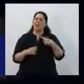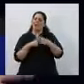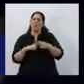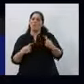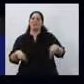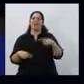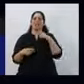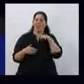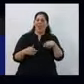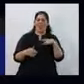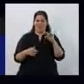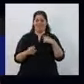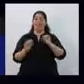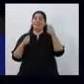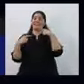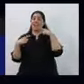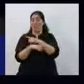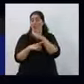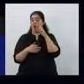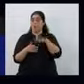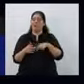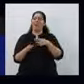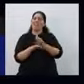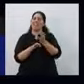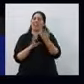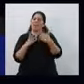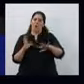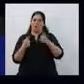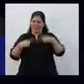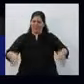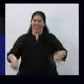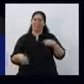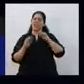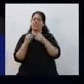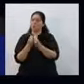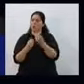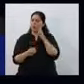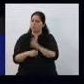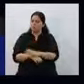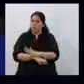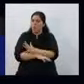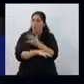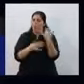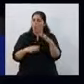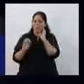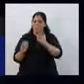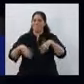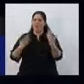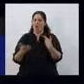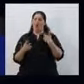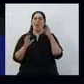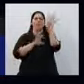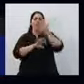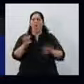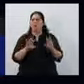empezamos con lengua con distintas formas de enseñanza los resultados fueron impresionantes mejoramos en todas las